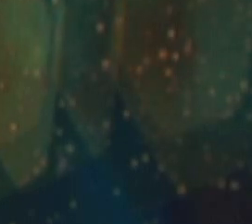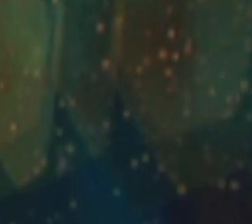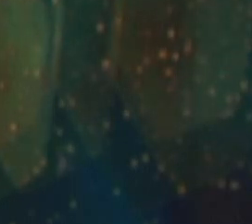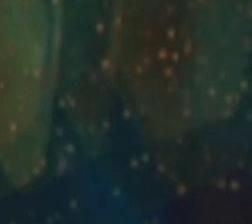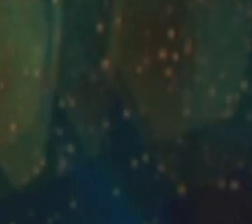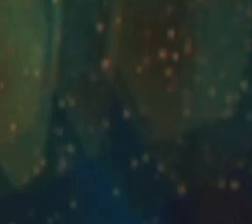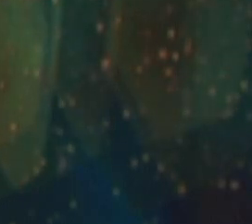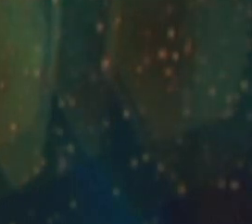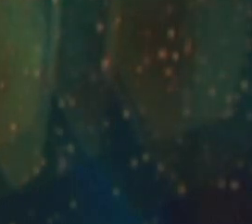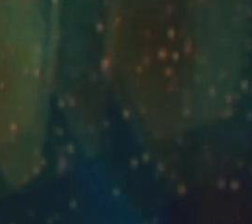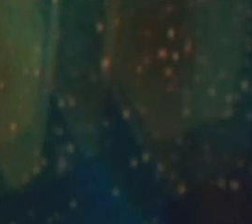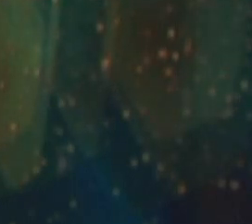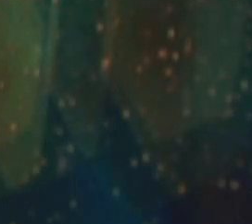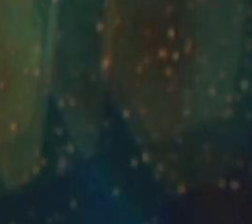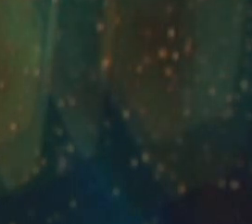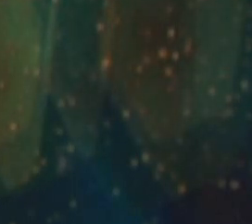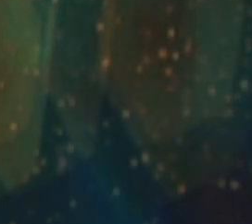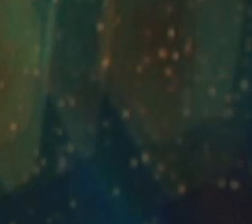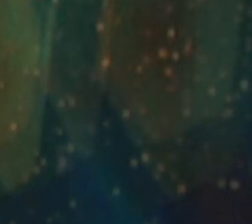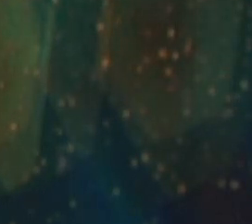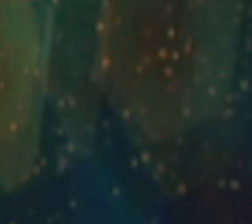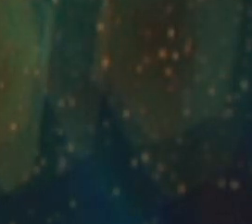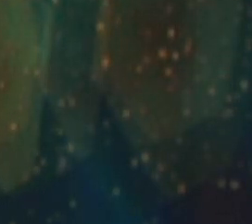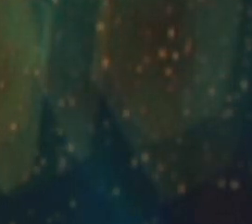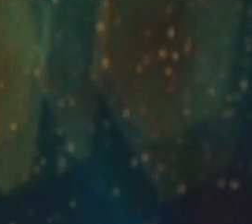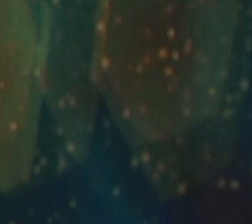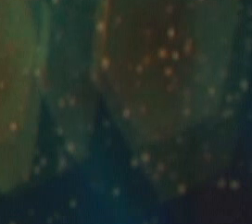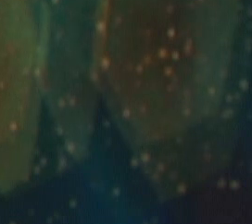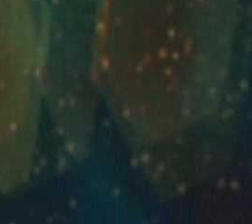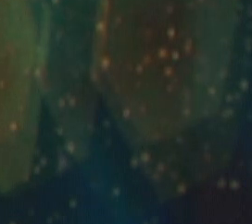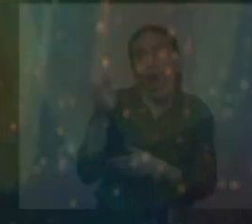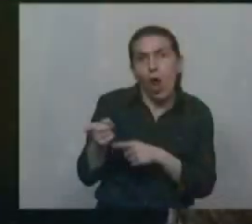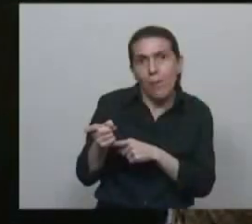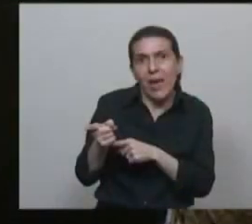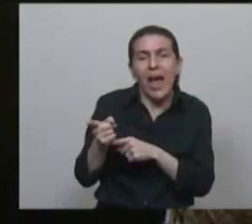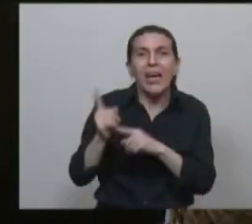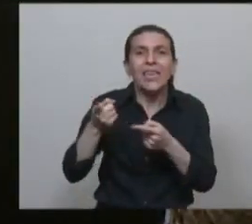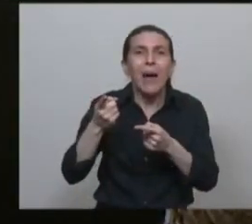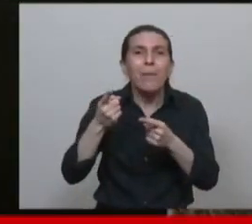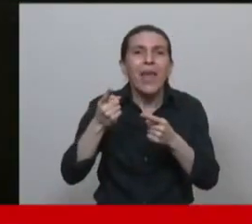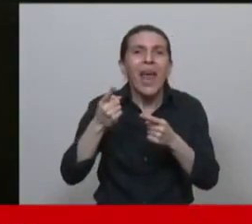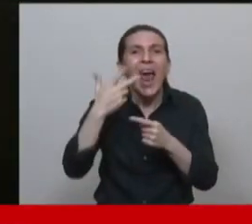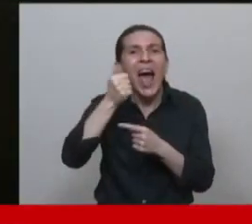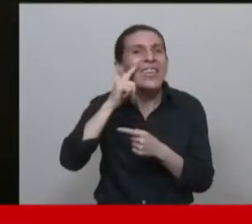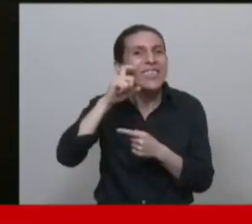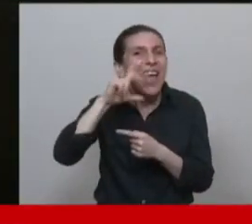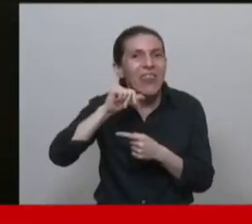En vivo el ministro de Economía y los detalles sobre la reestructuración de la deuda. Y Hacienda de la Nación, Martín